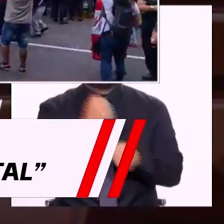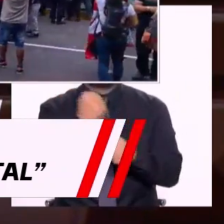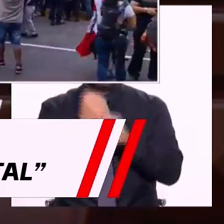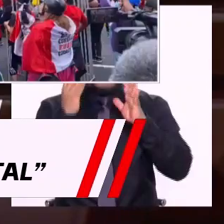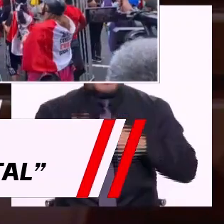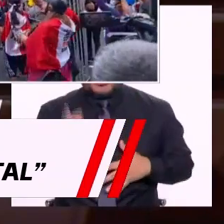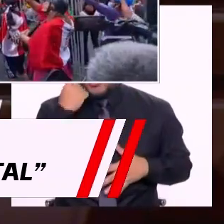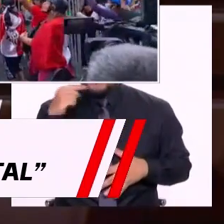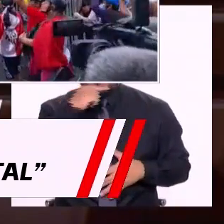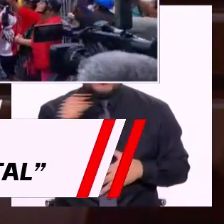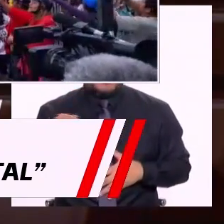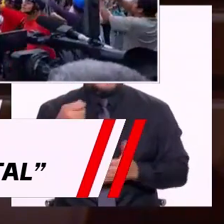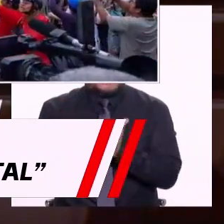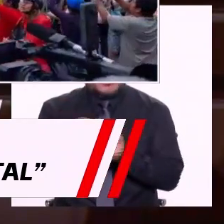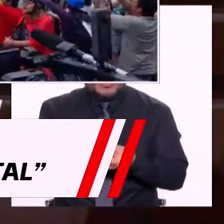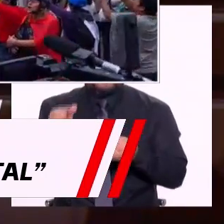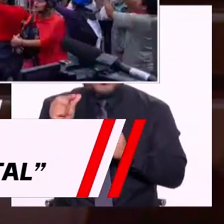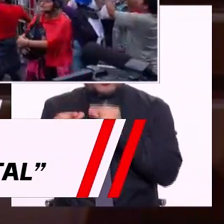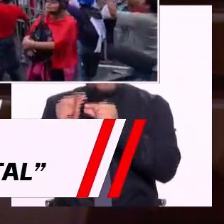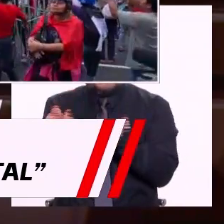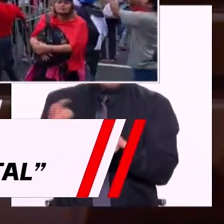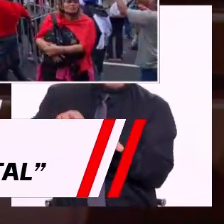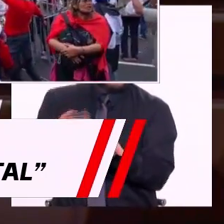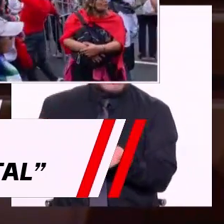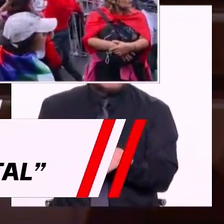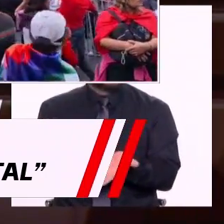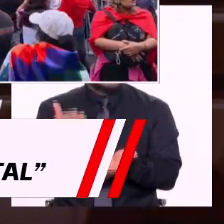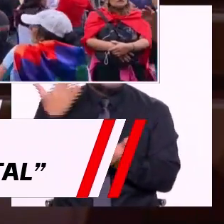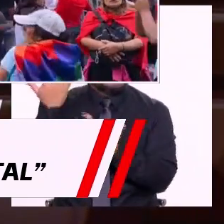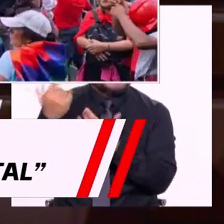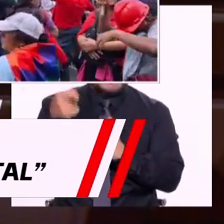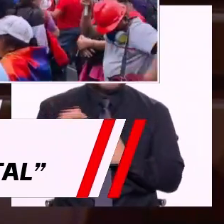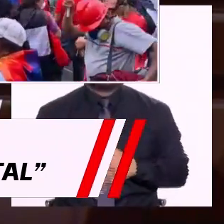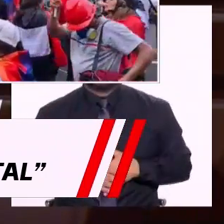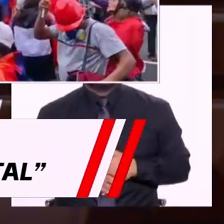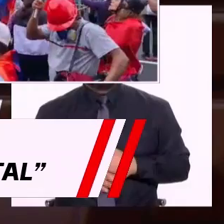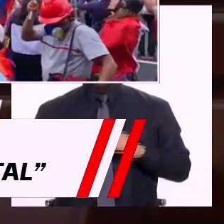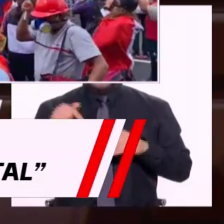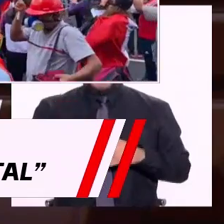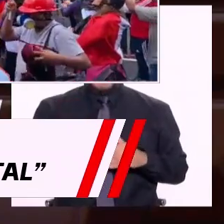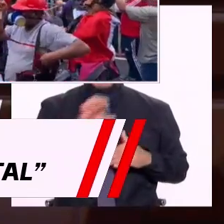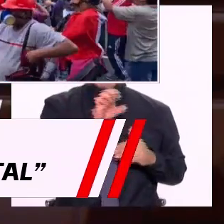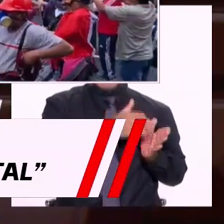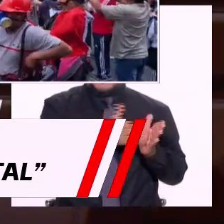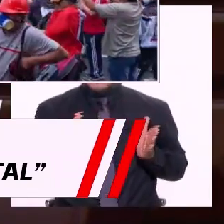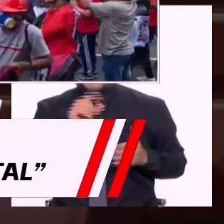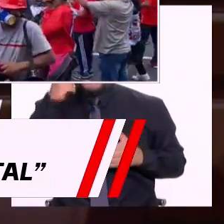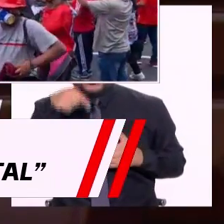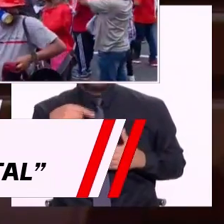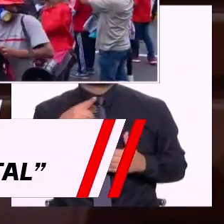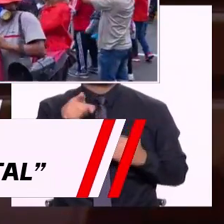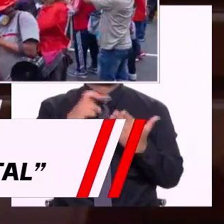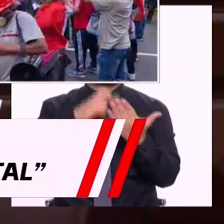de enero a junio, el Programa Nacional para la Empleabilidad logró beneficiar a cerca